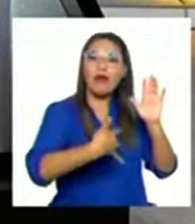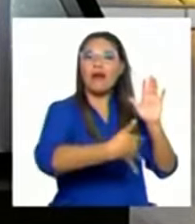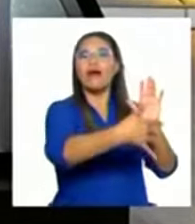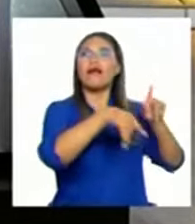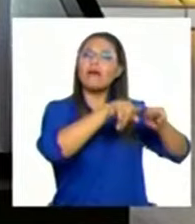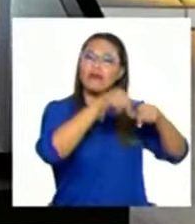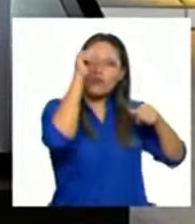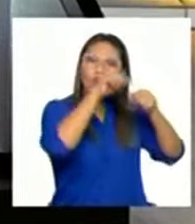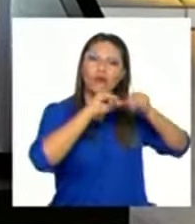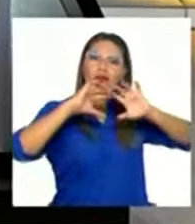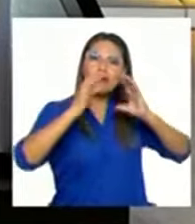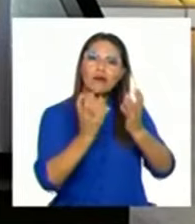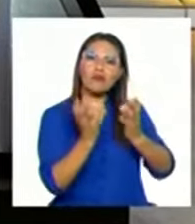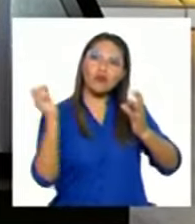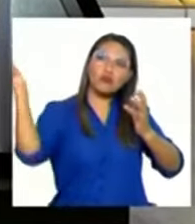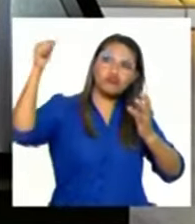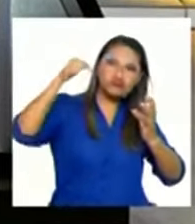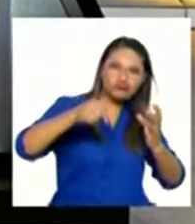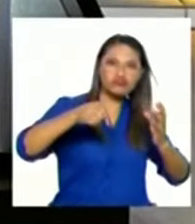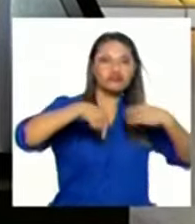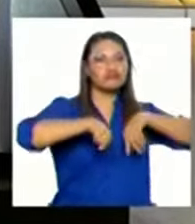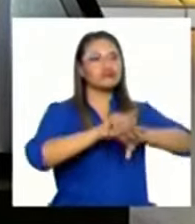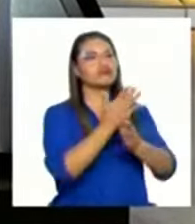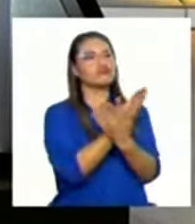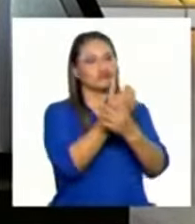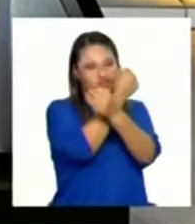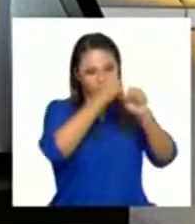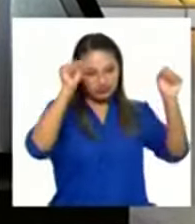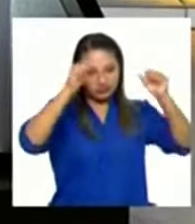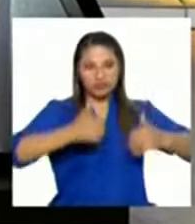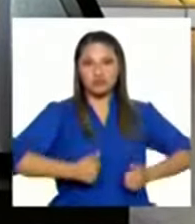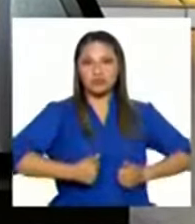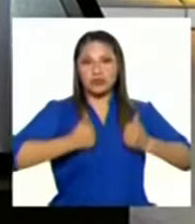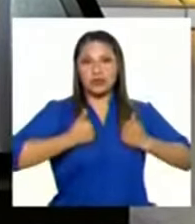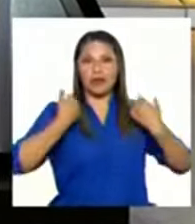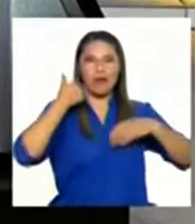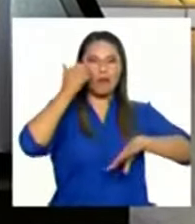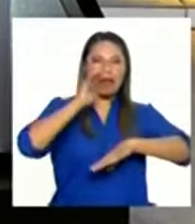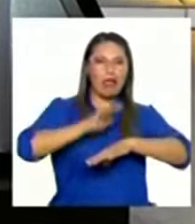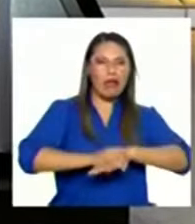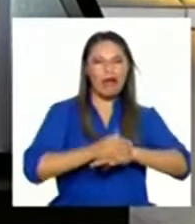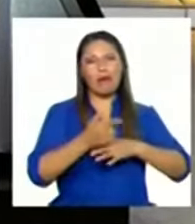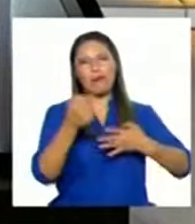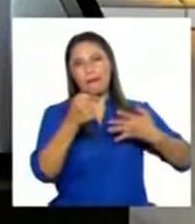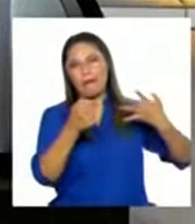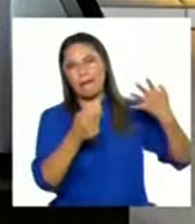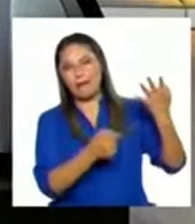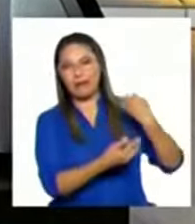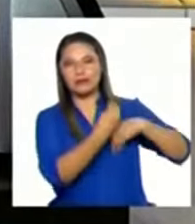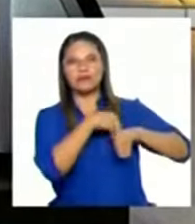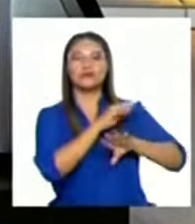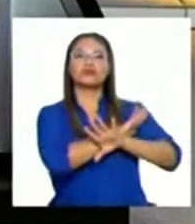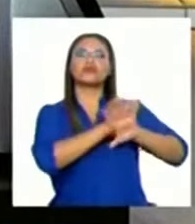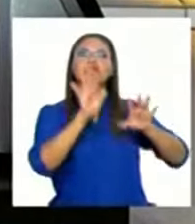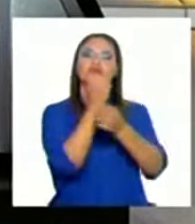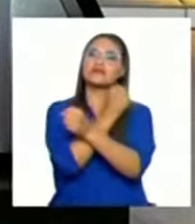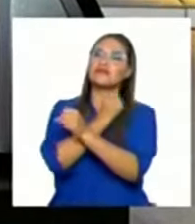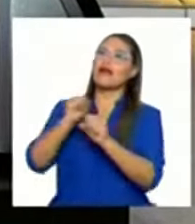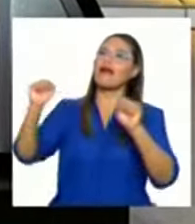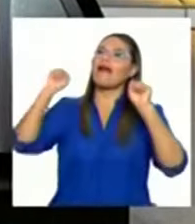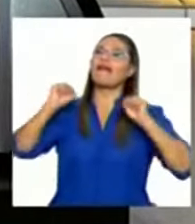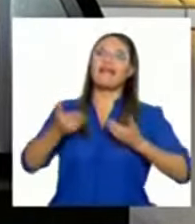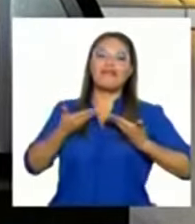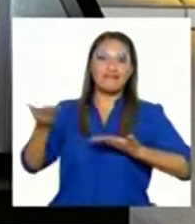Quien vino justamente, pues, a la tierra para salvarnos de nuestros pecados, redimirnos de nuestros pecados y de esa manera tener un